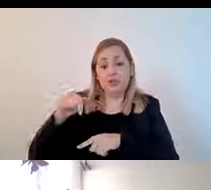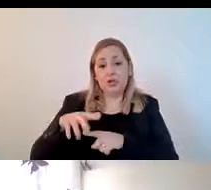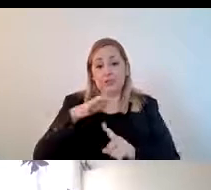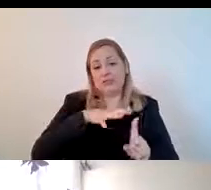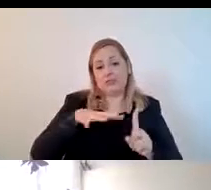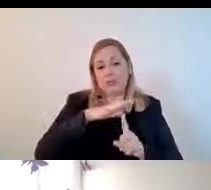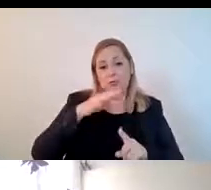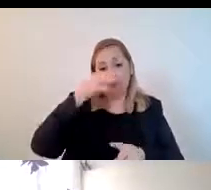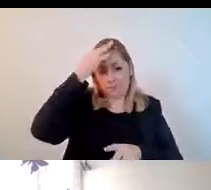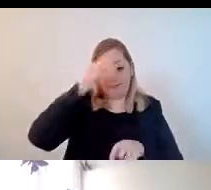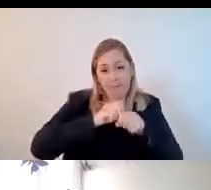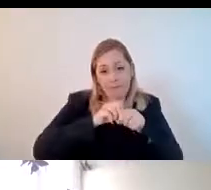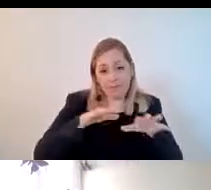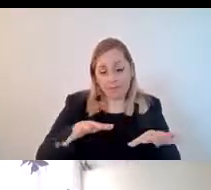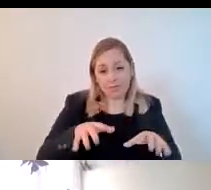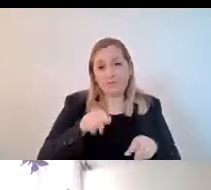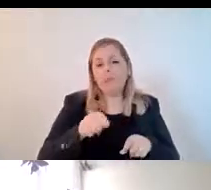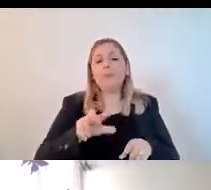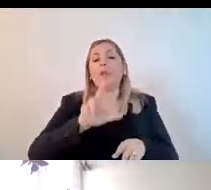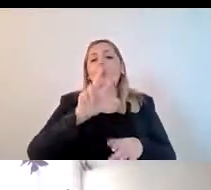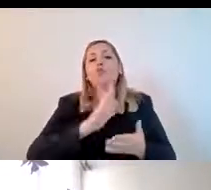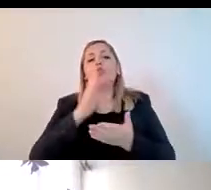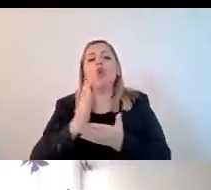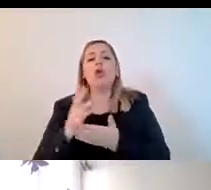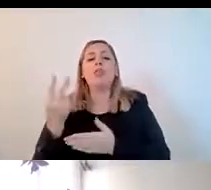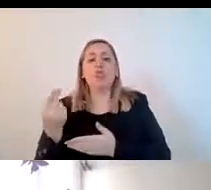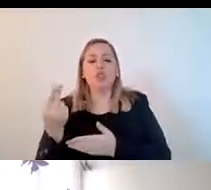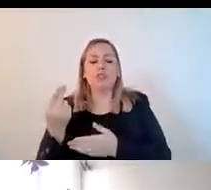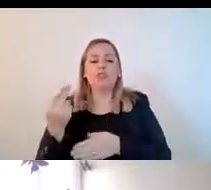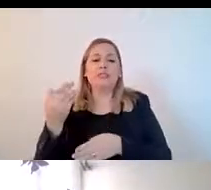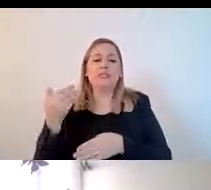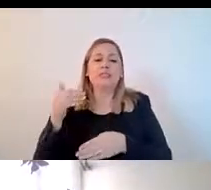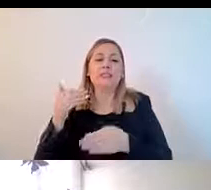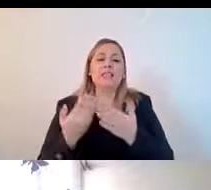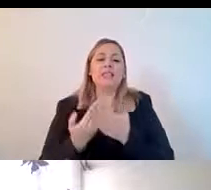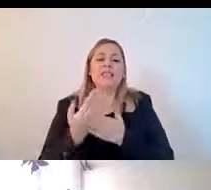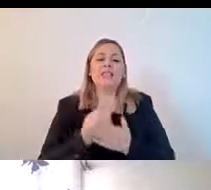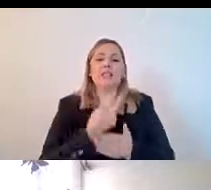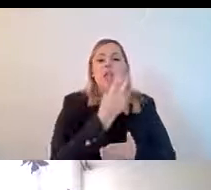contexto, es de 8 a 12 del día, con 2 recreos.